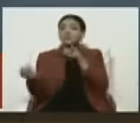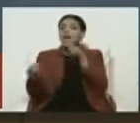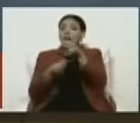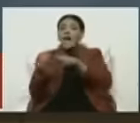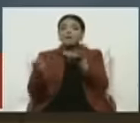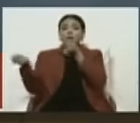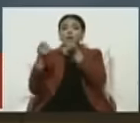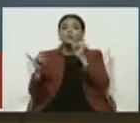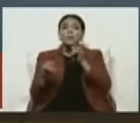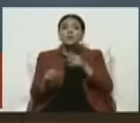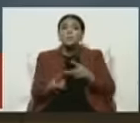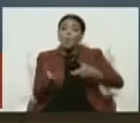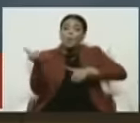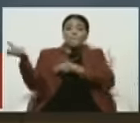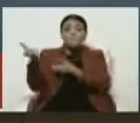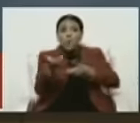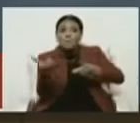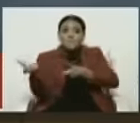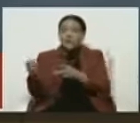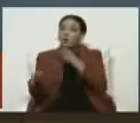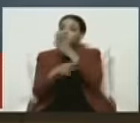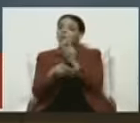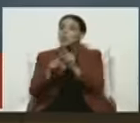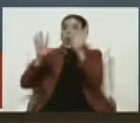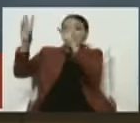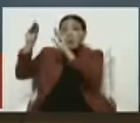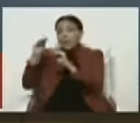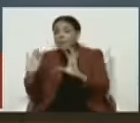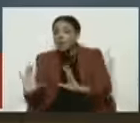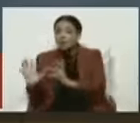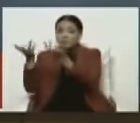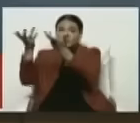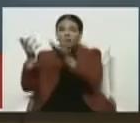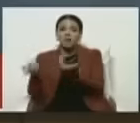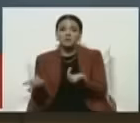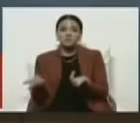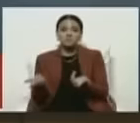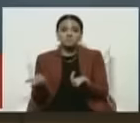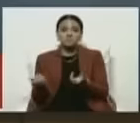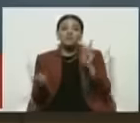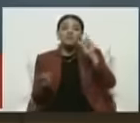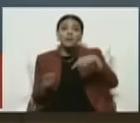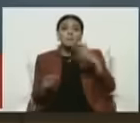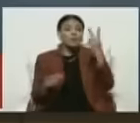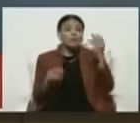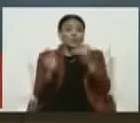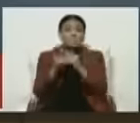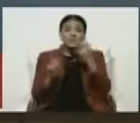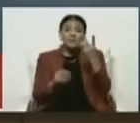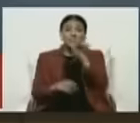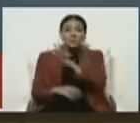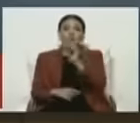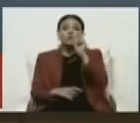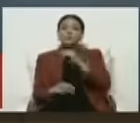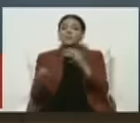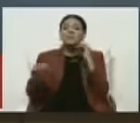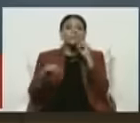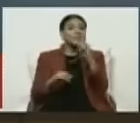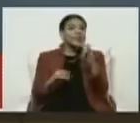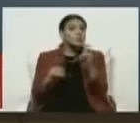a Corpolec. En fecha del 17/6/2024 se recibe denuncia interpuesta por gerente de Corpolec, en la que